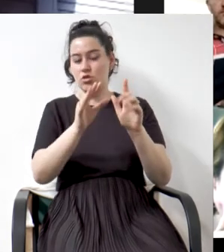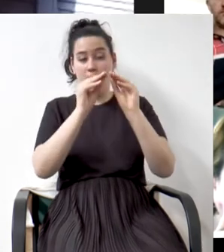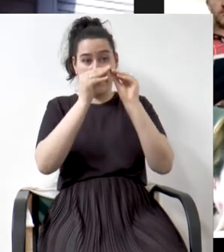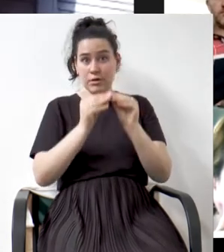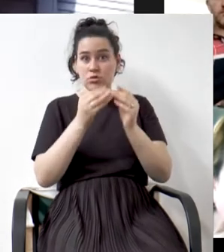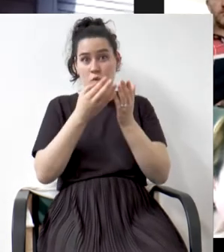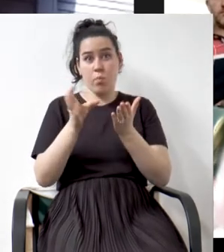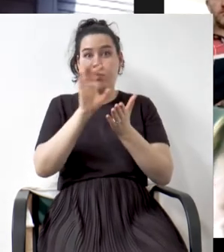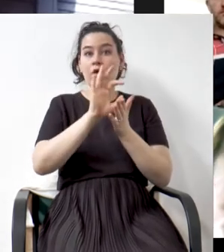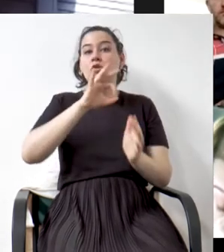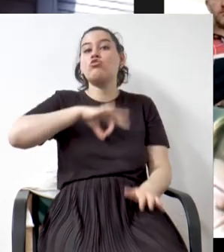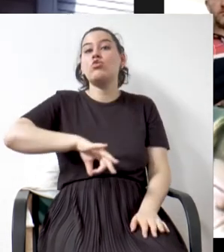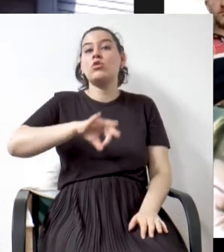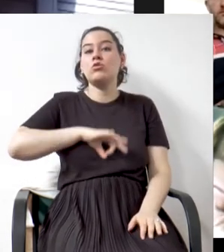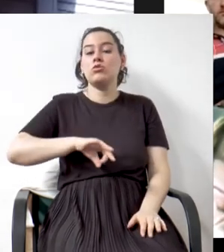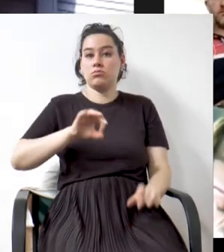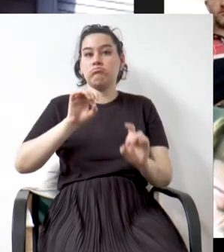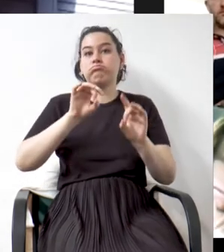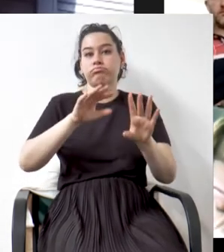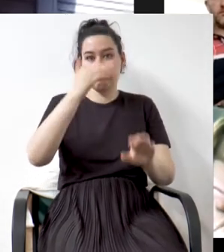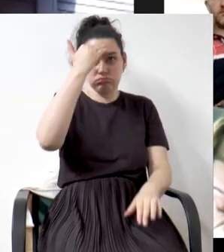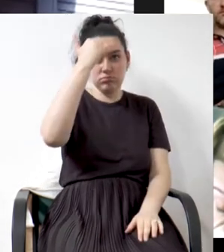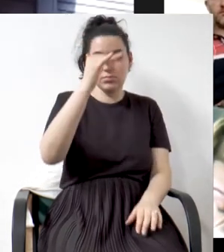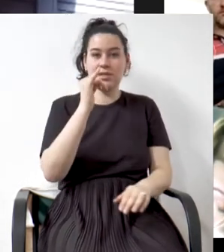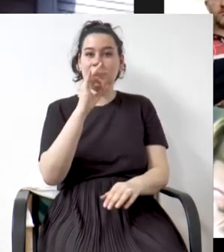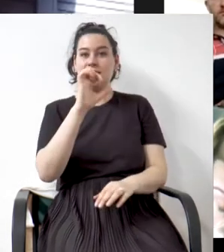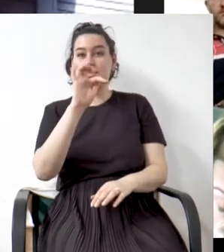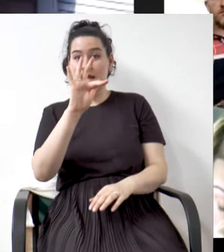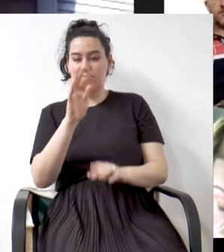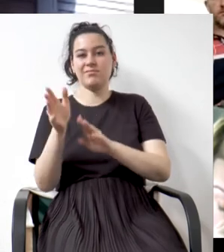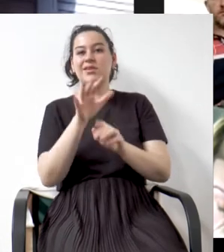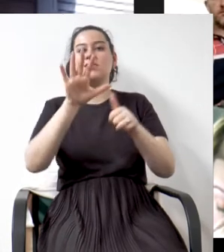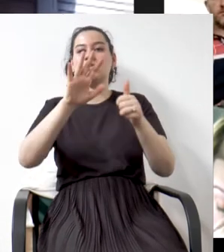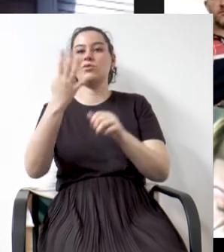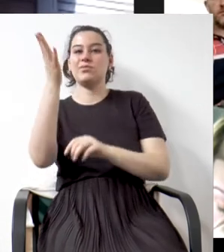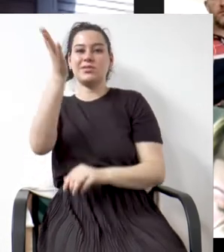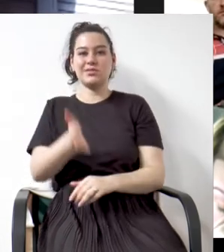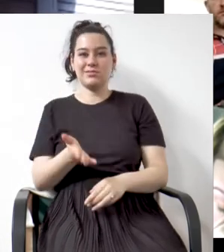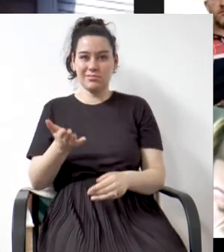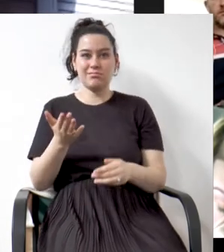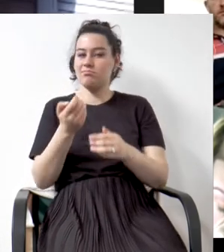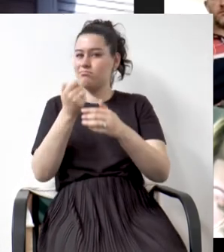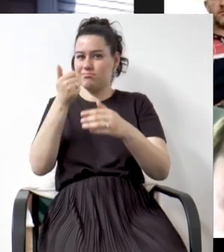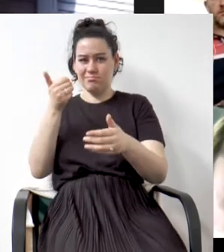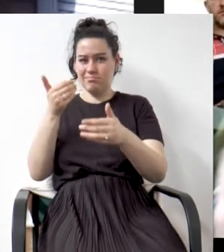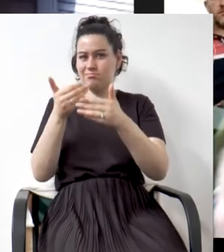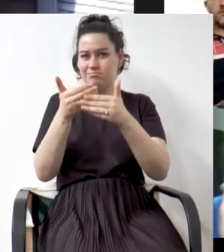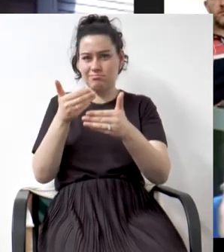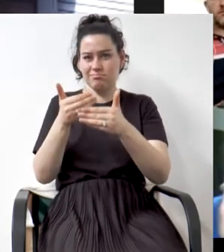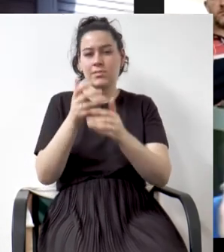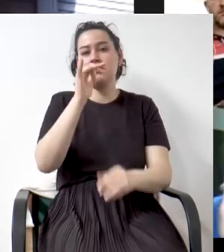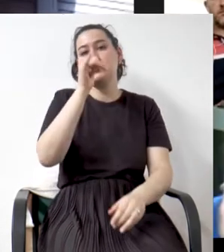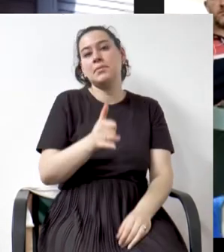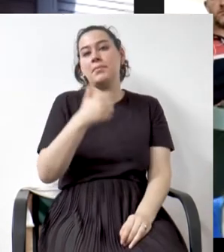presupuesto en sueldos se dedica a docencia, el ICEF el 74%, o sea, está muy cerca del promedio.